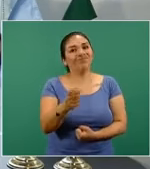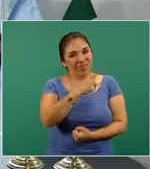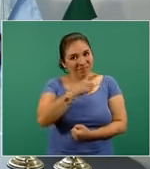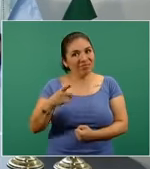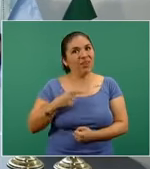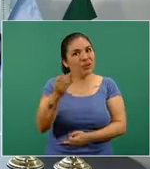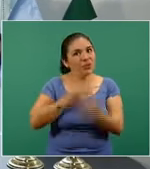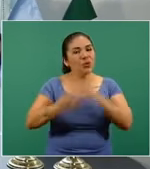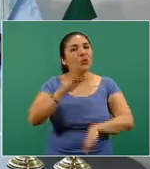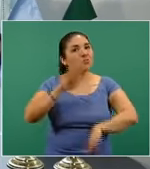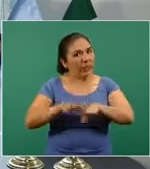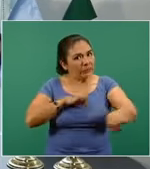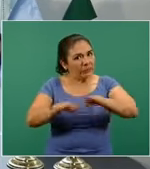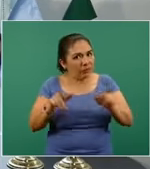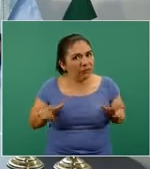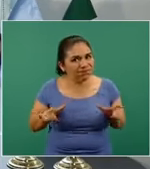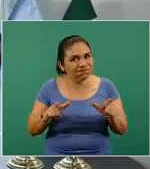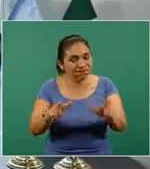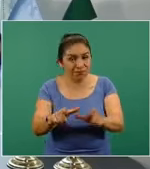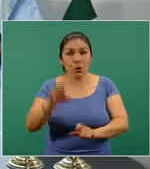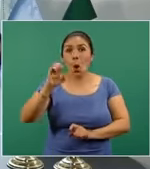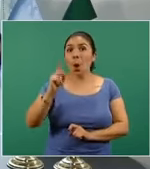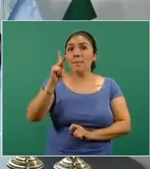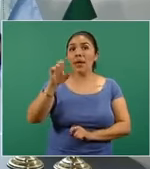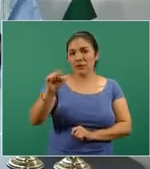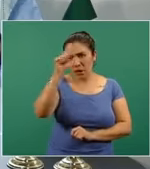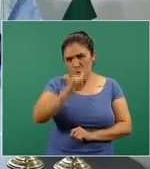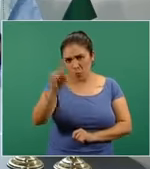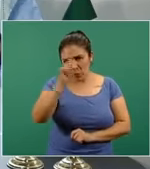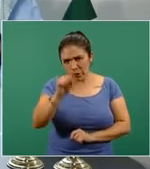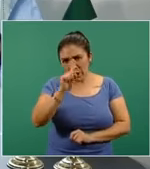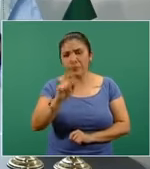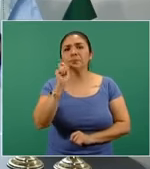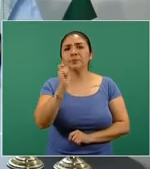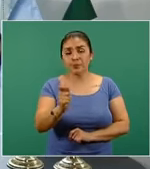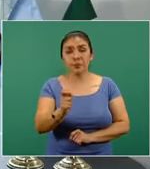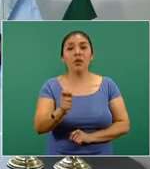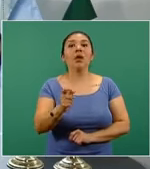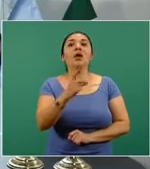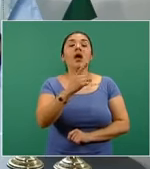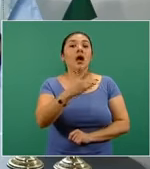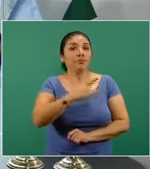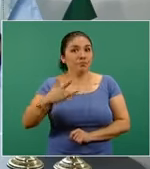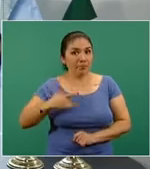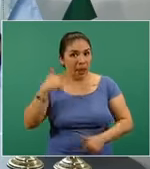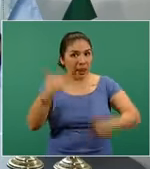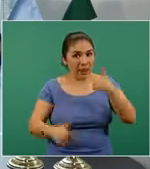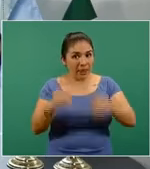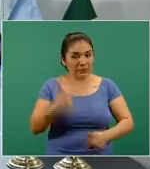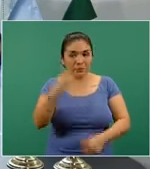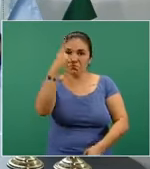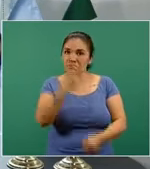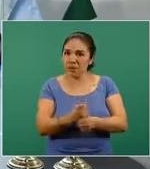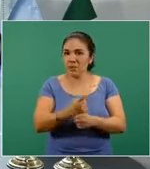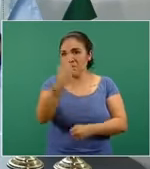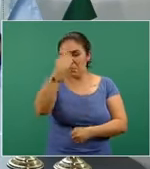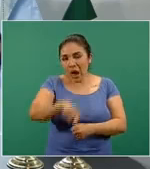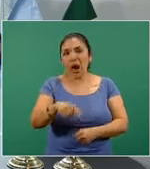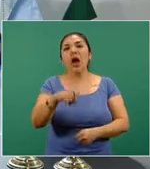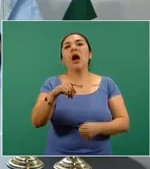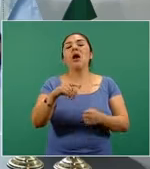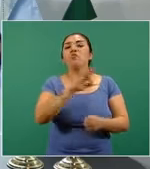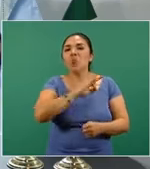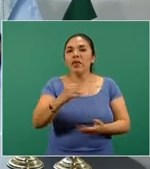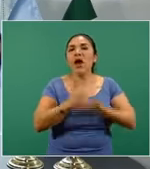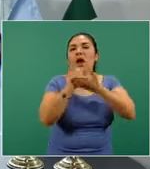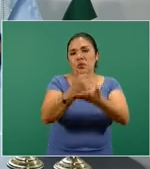que comprometernos fuertemente. OPS recomienda la lactancia materna como una intervención costo-beneficio para